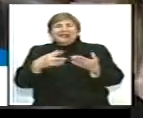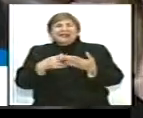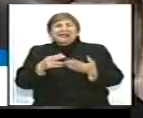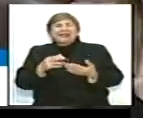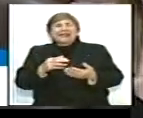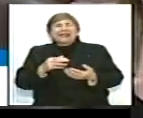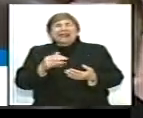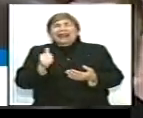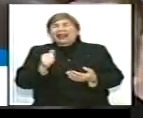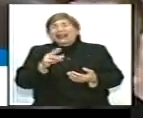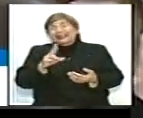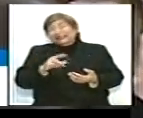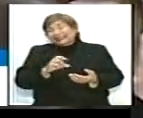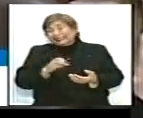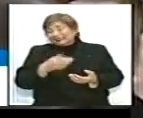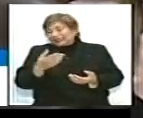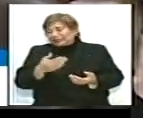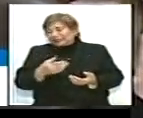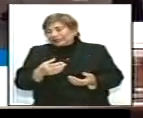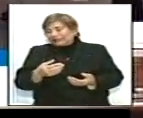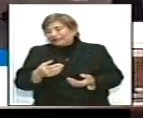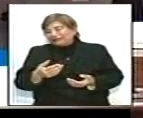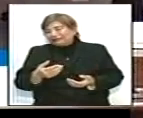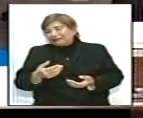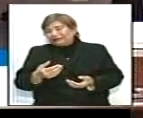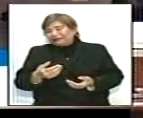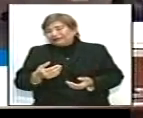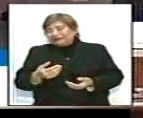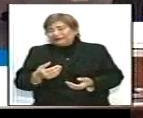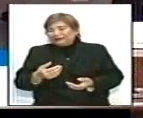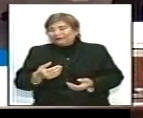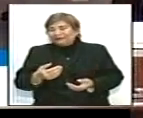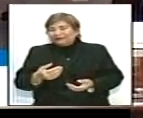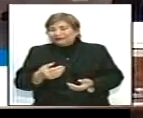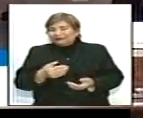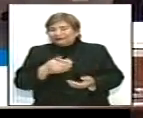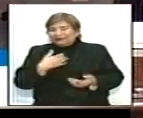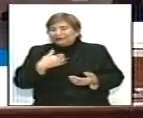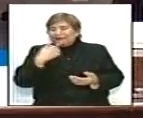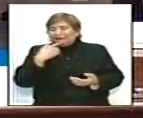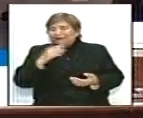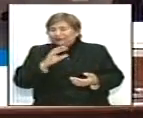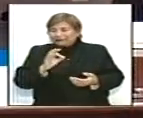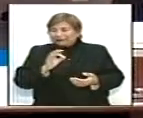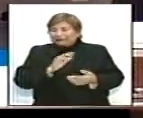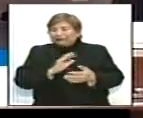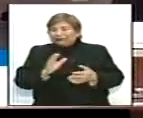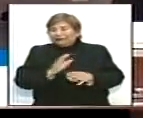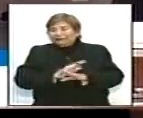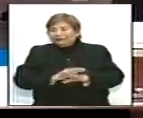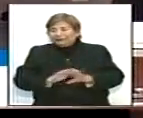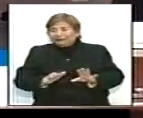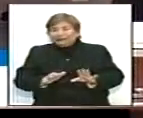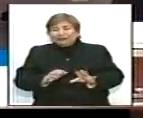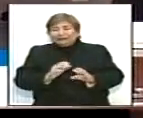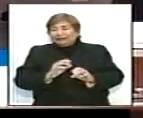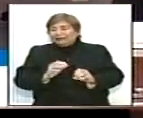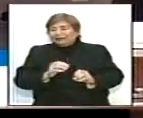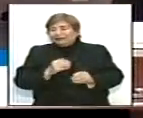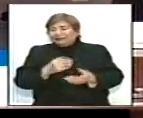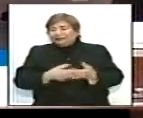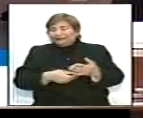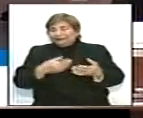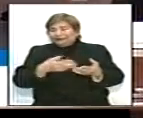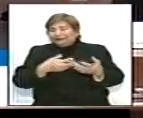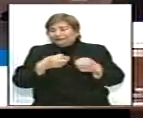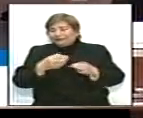al congresista Arce, si usted lo permite. Colega, querida... Congresista, yo le agradecería que pueda terminar y luego el siguiente congresista le va a